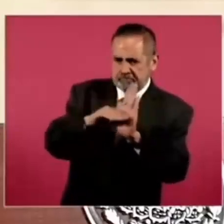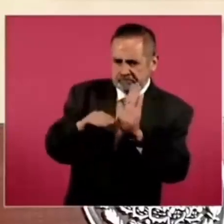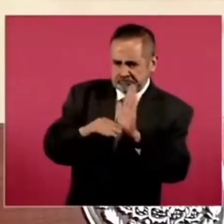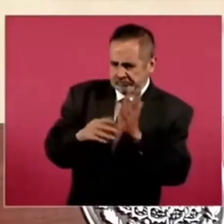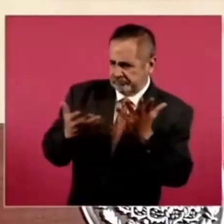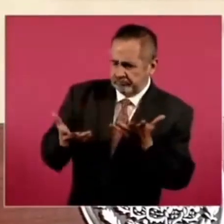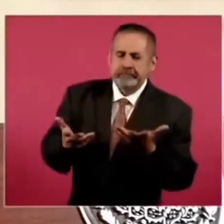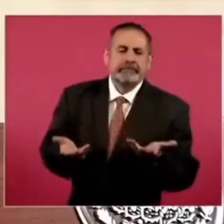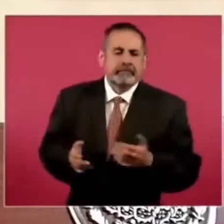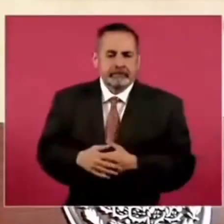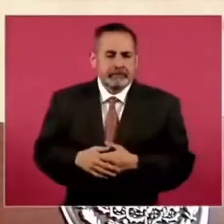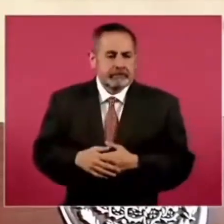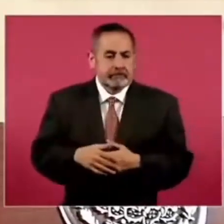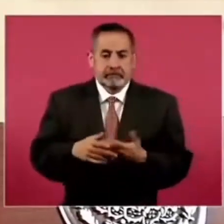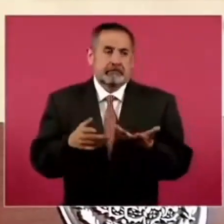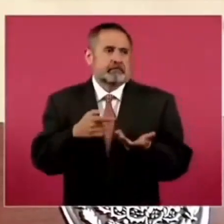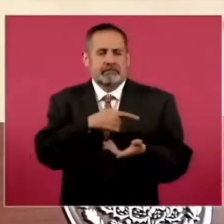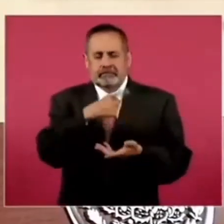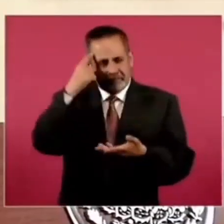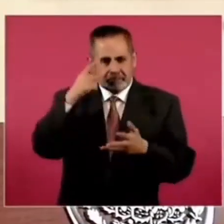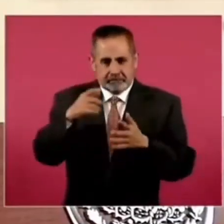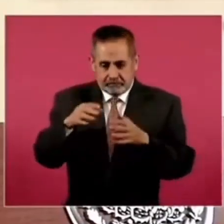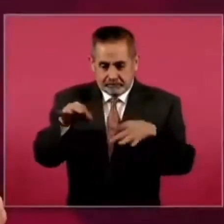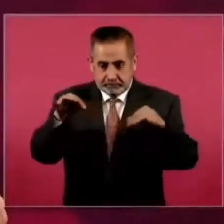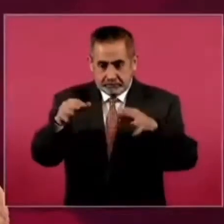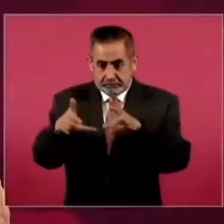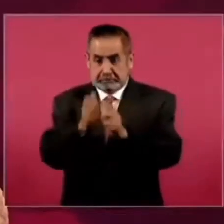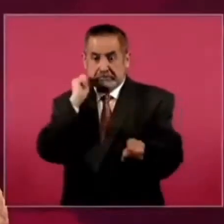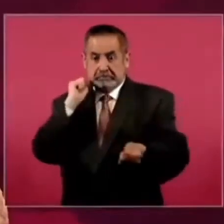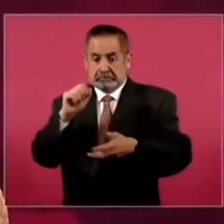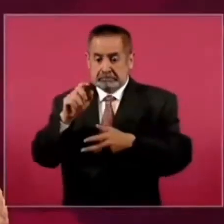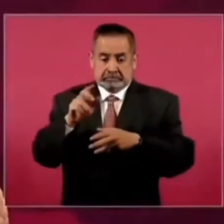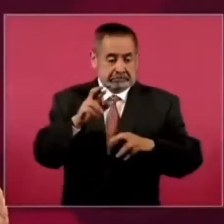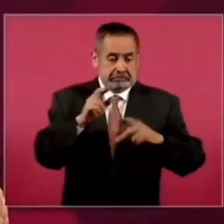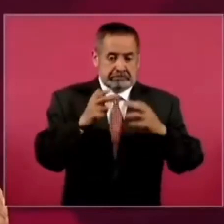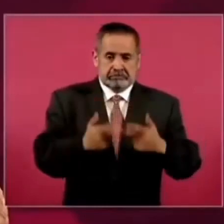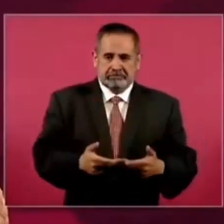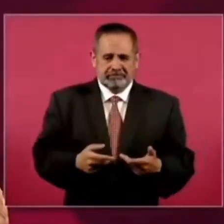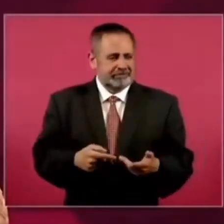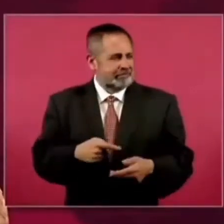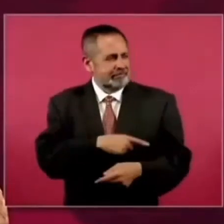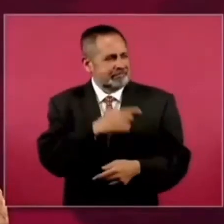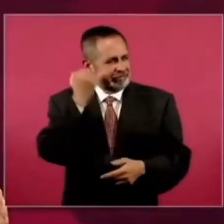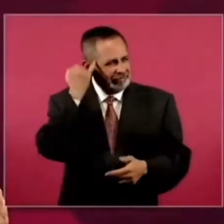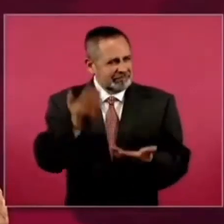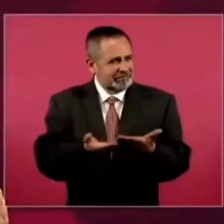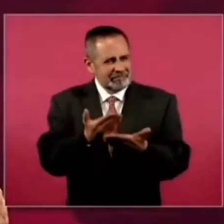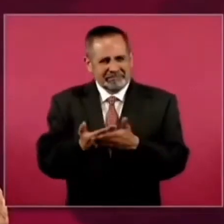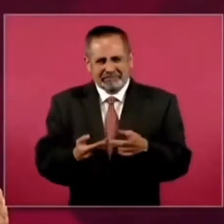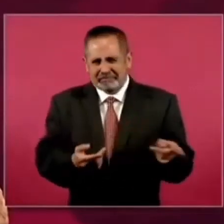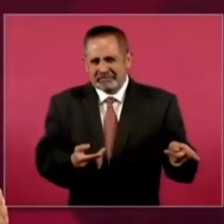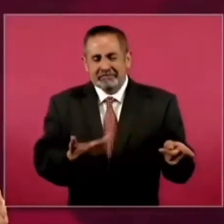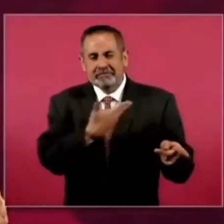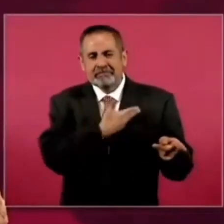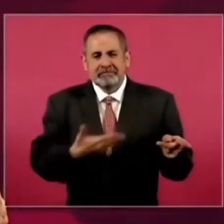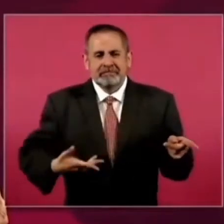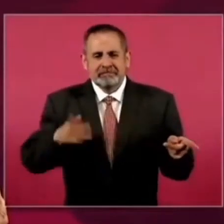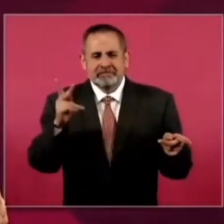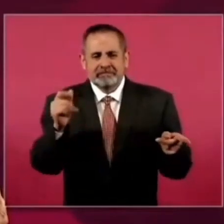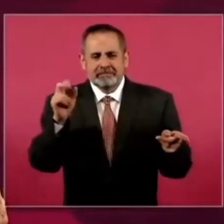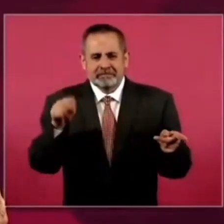y mucho menos arrancar hojas como lo propuso el presidente del